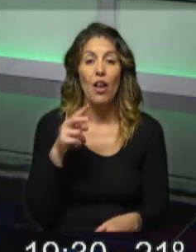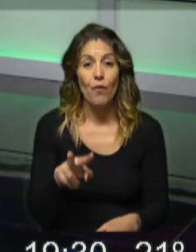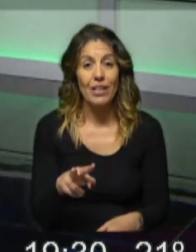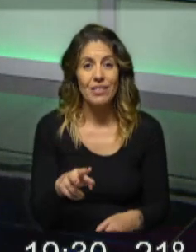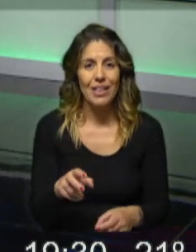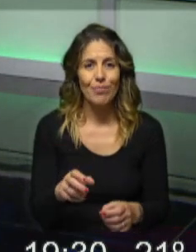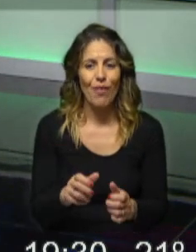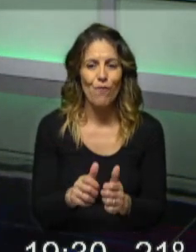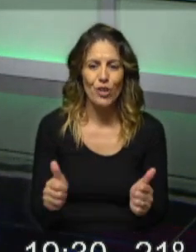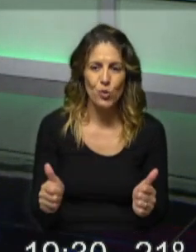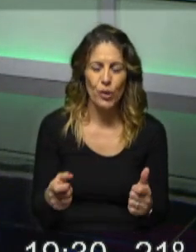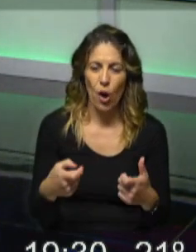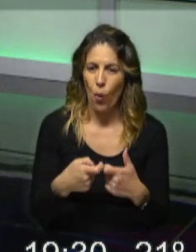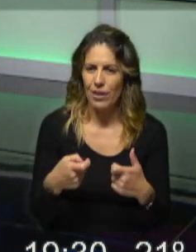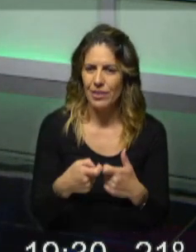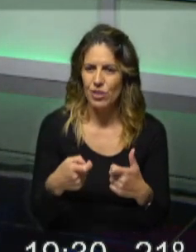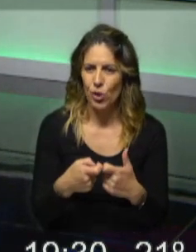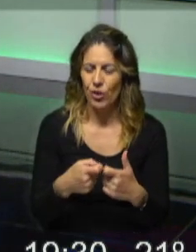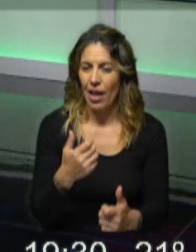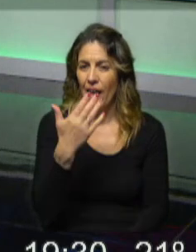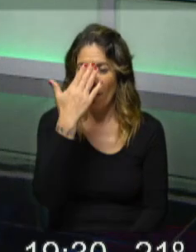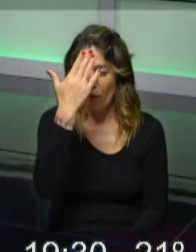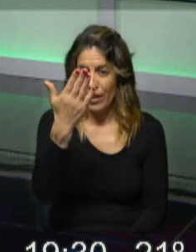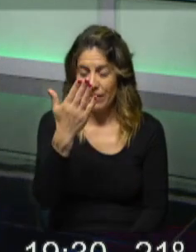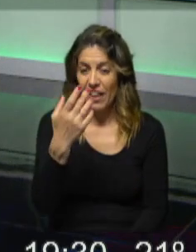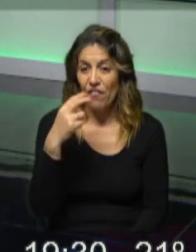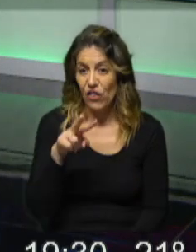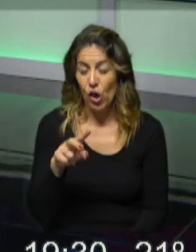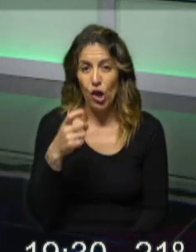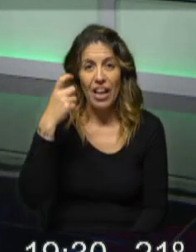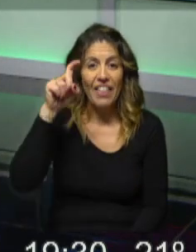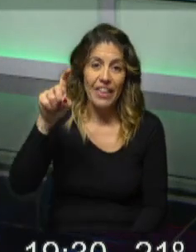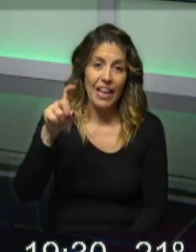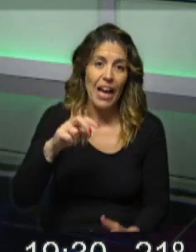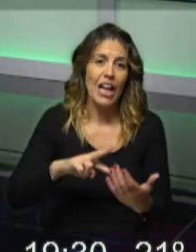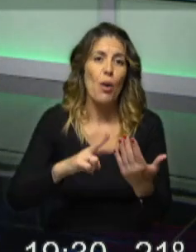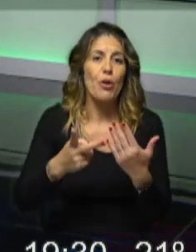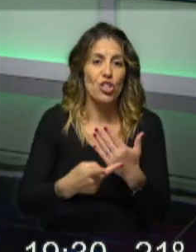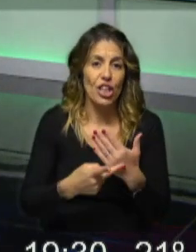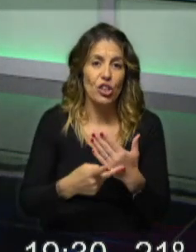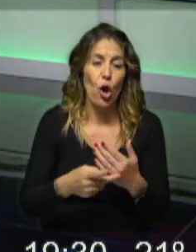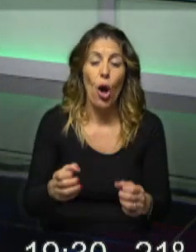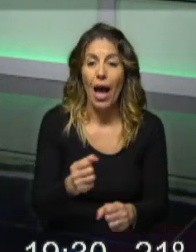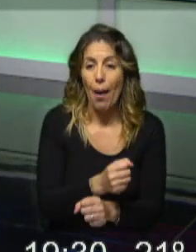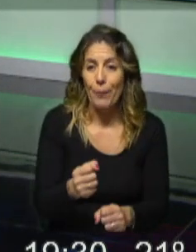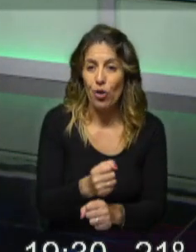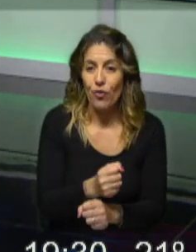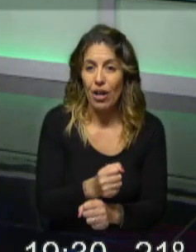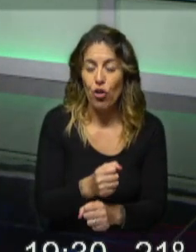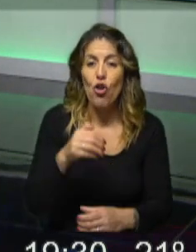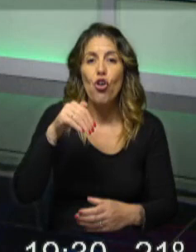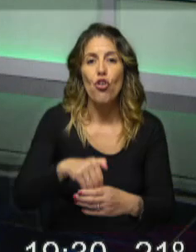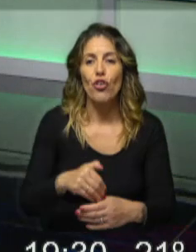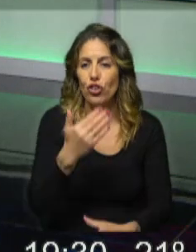la fisura de la coalición el frente amplio vio la idea de que el proyecto terminaba siendo aprobado con los